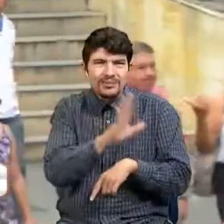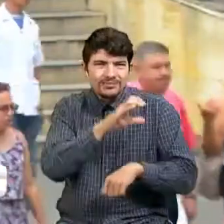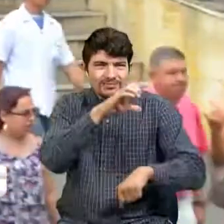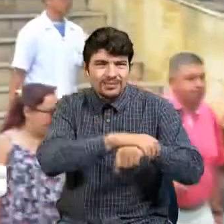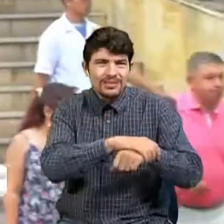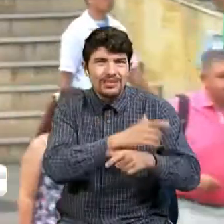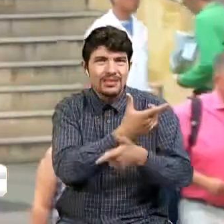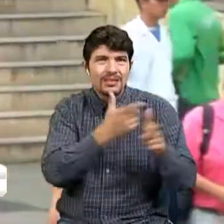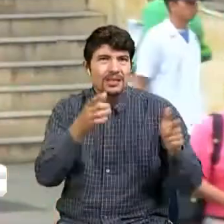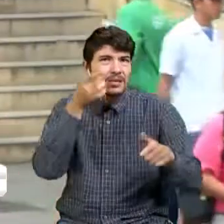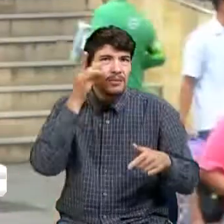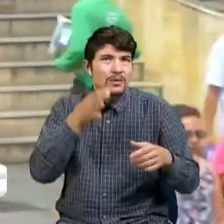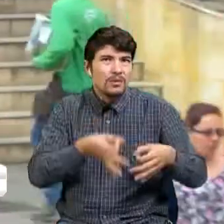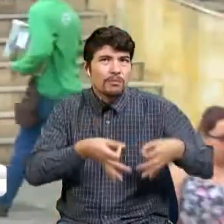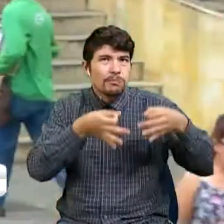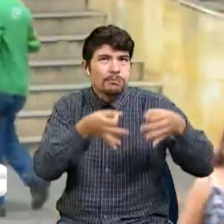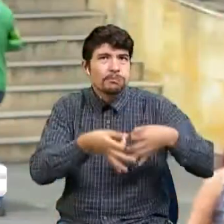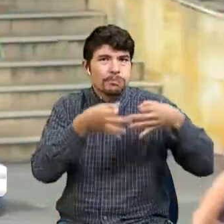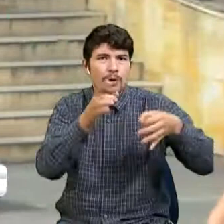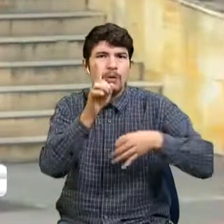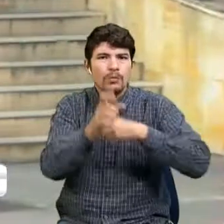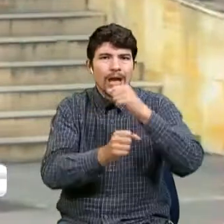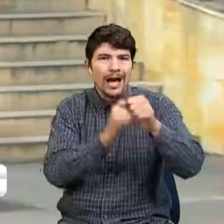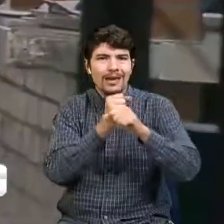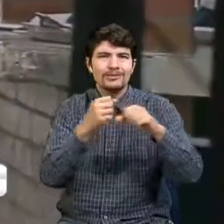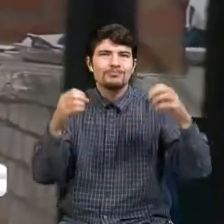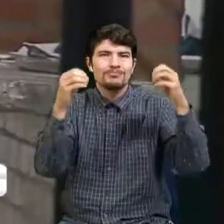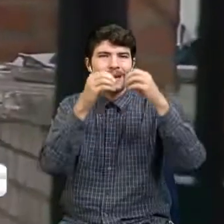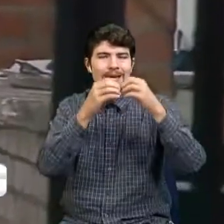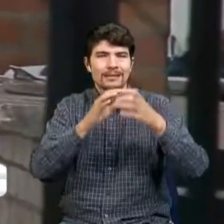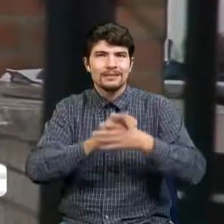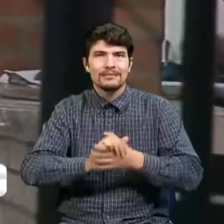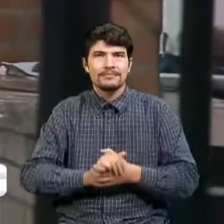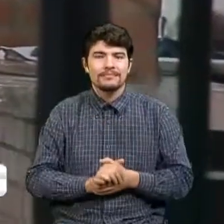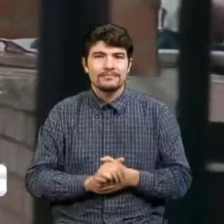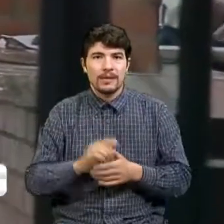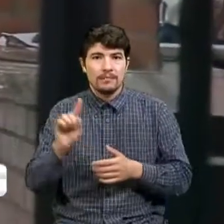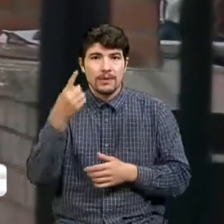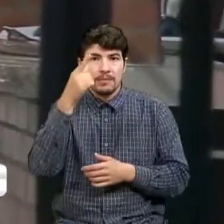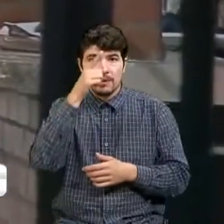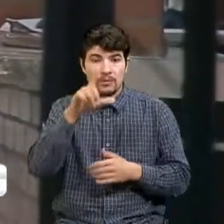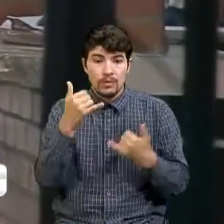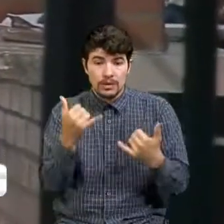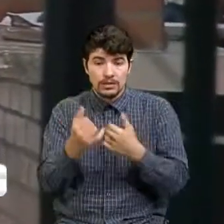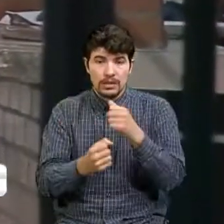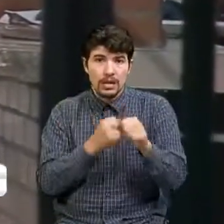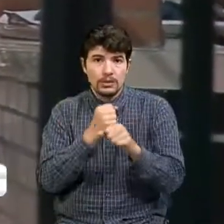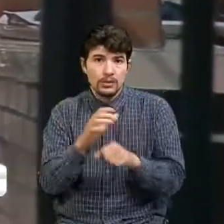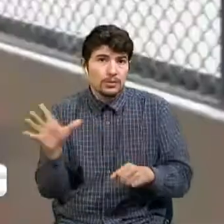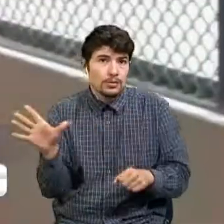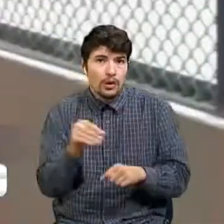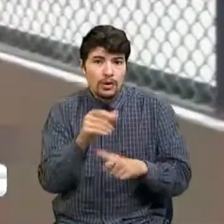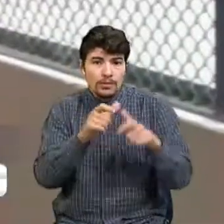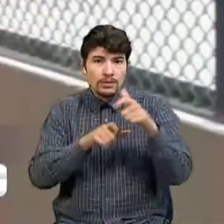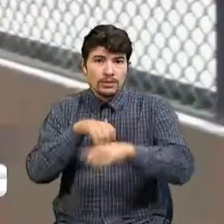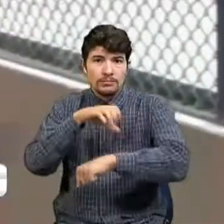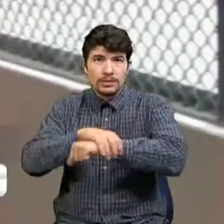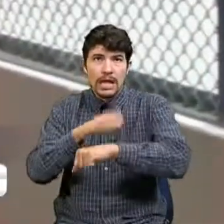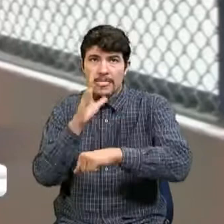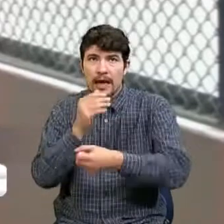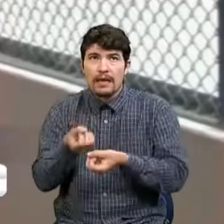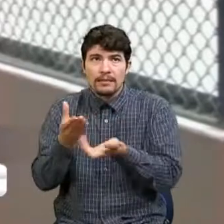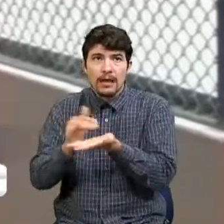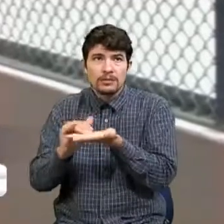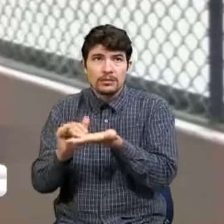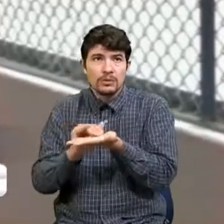estas personas podría extenderse un año más a partir del primero de julio de este año todo detenido a quien no se le haya resuelto